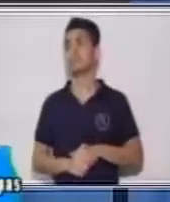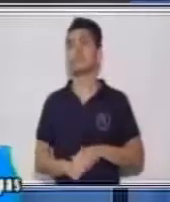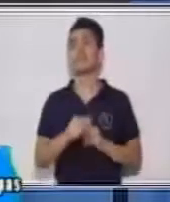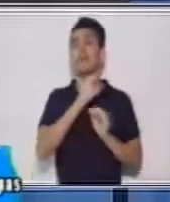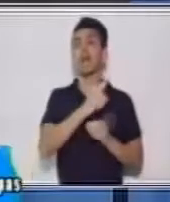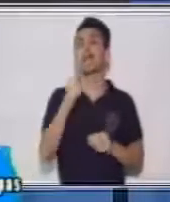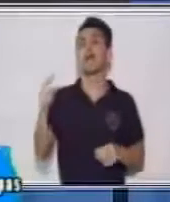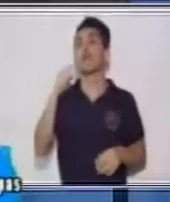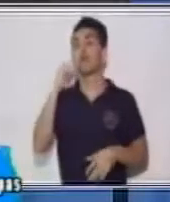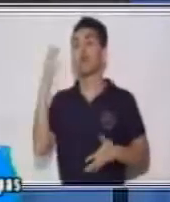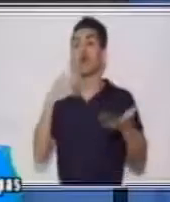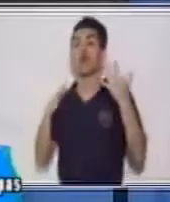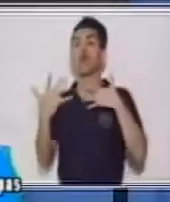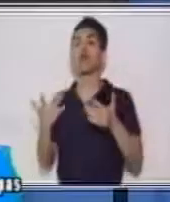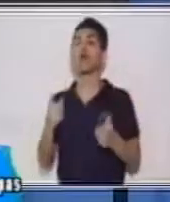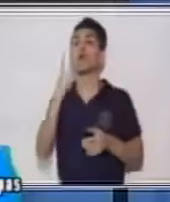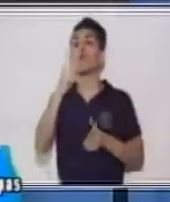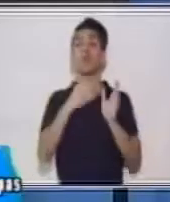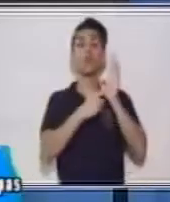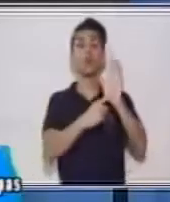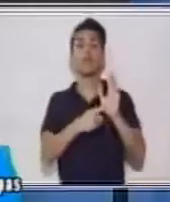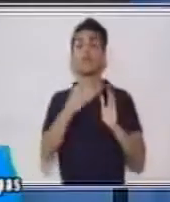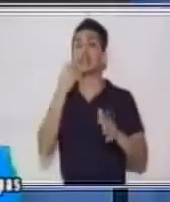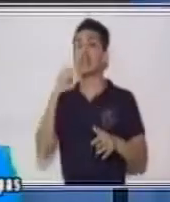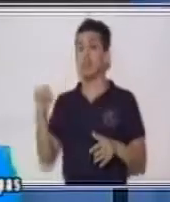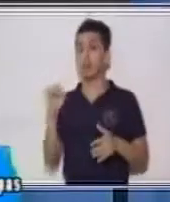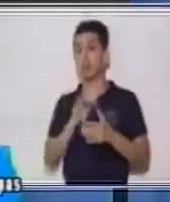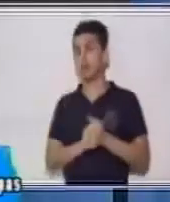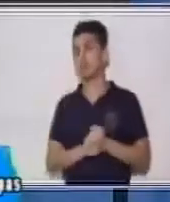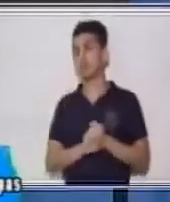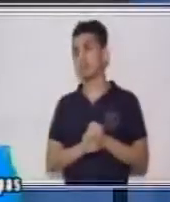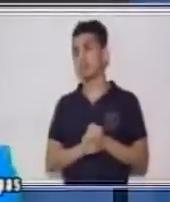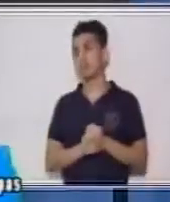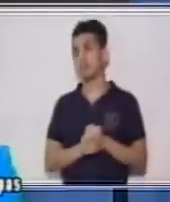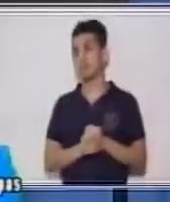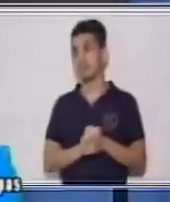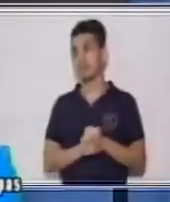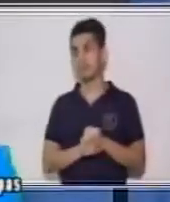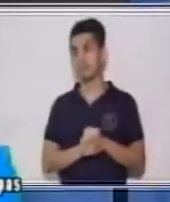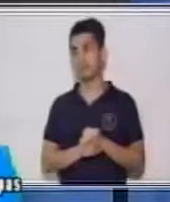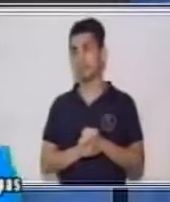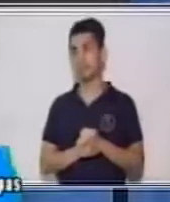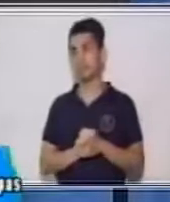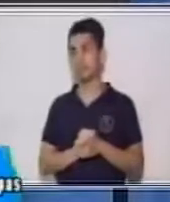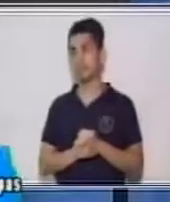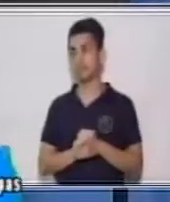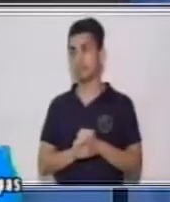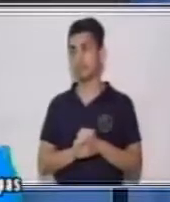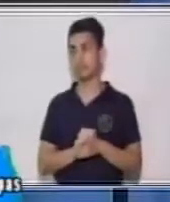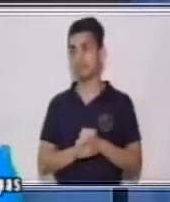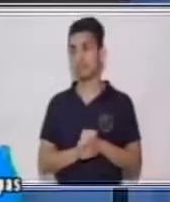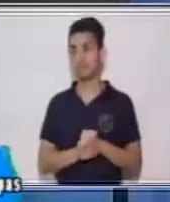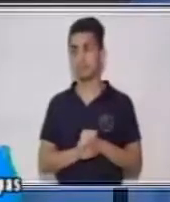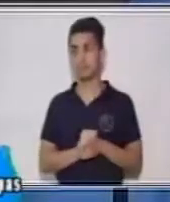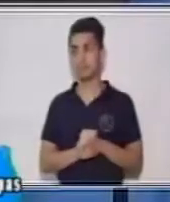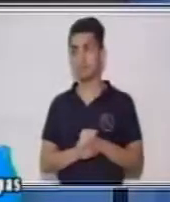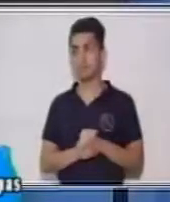color representa un idioma o un hablante. Ahora bien, si nos vamos al